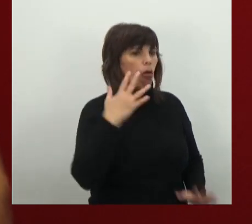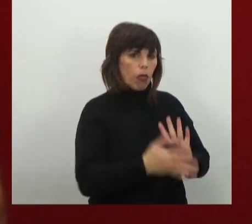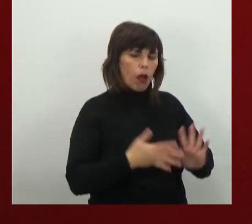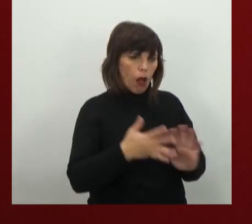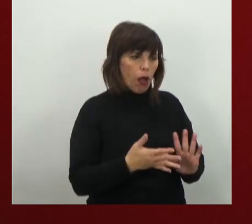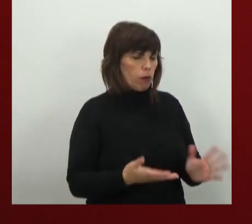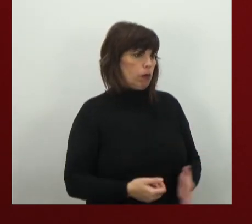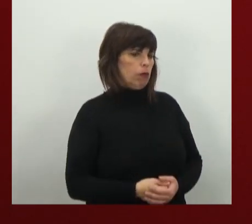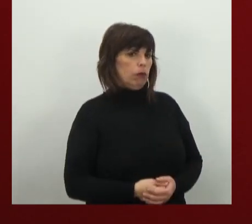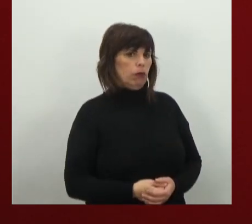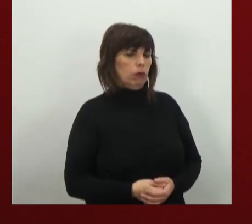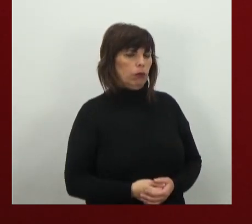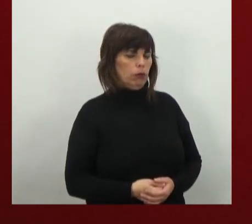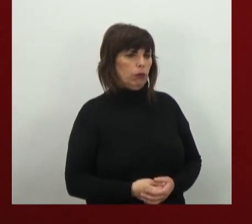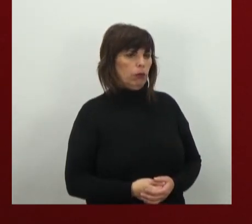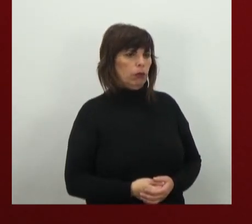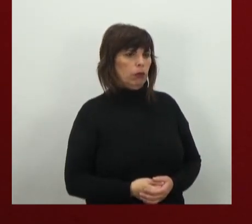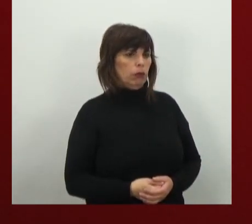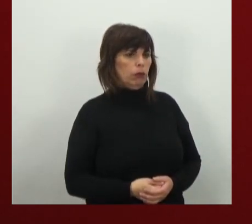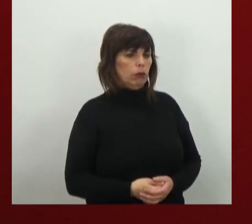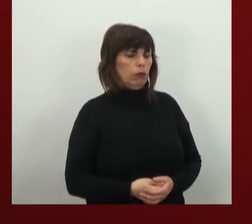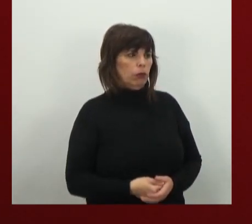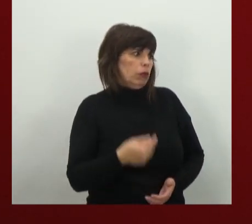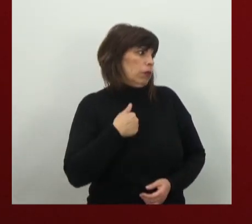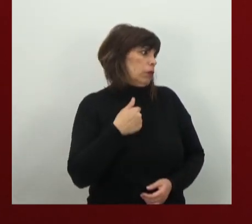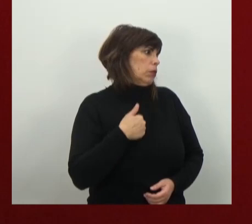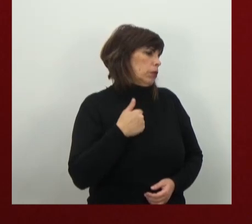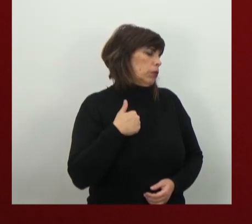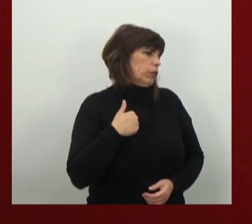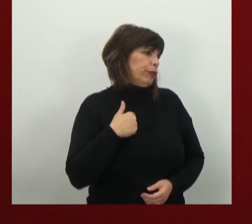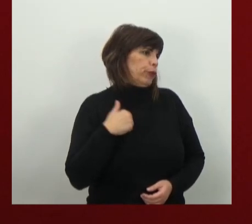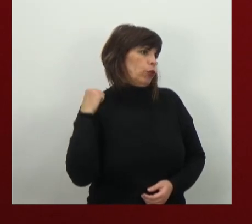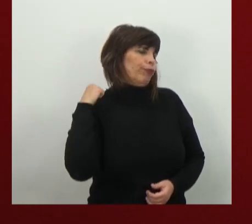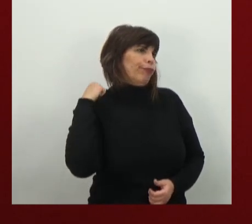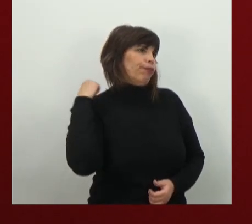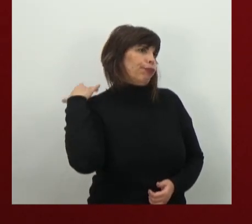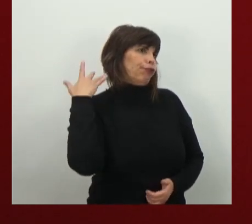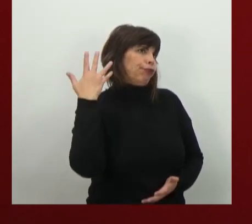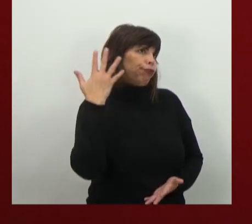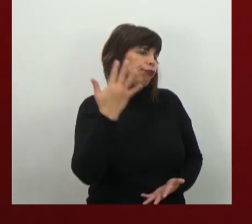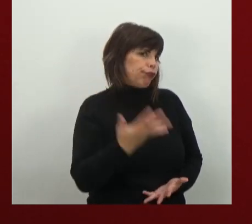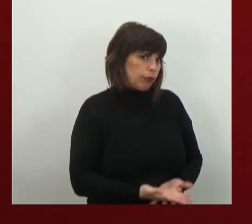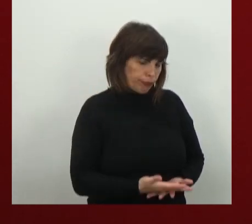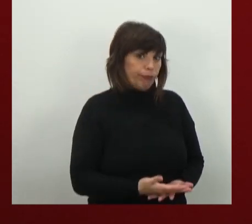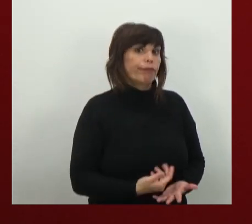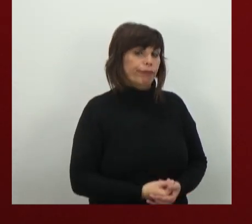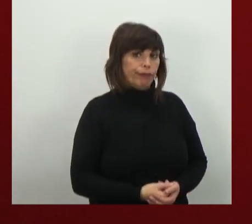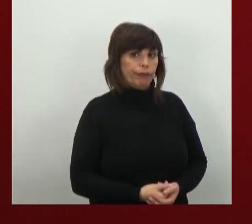te voy a contar? I'm long time in the business. Y estoy yo bastante en estos negocios.